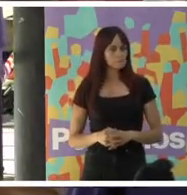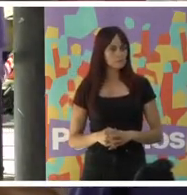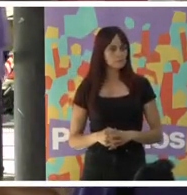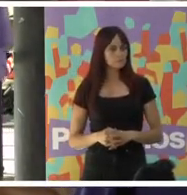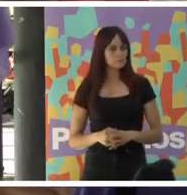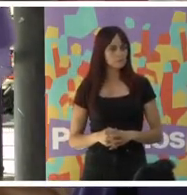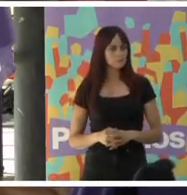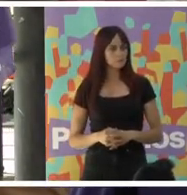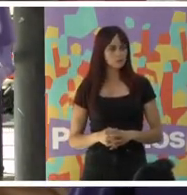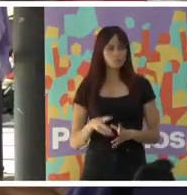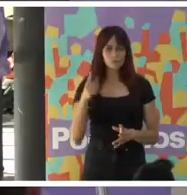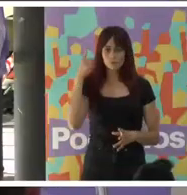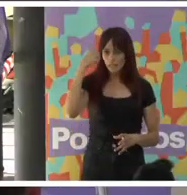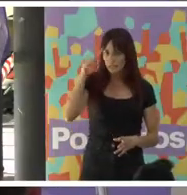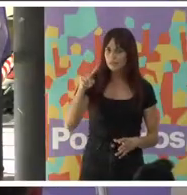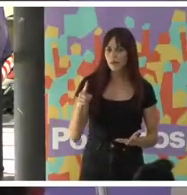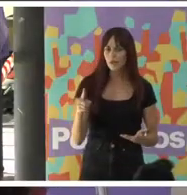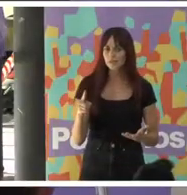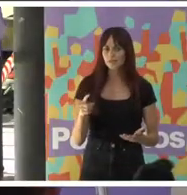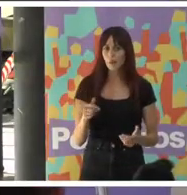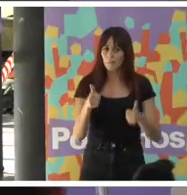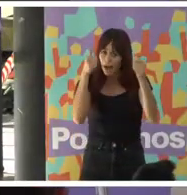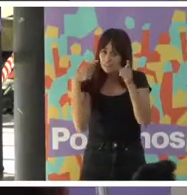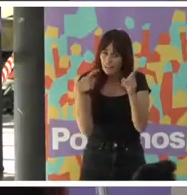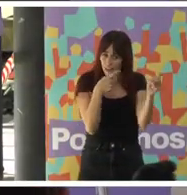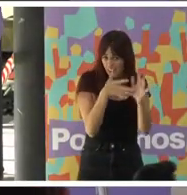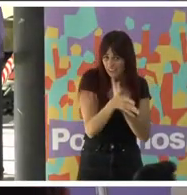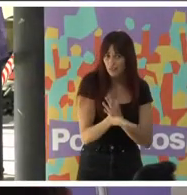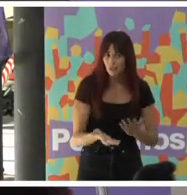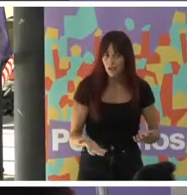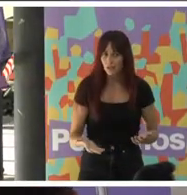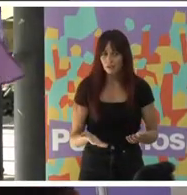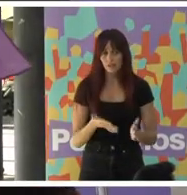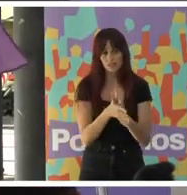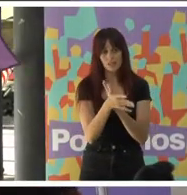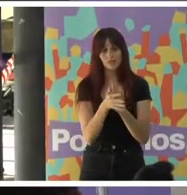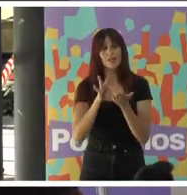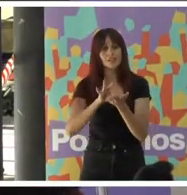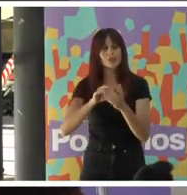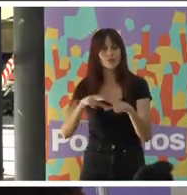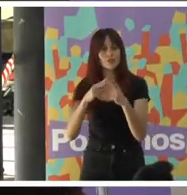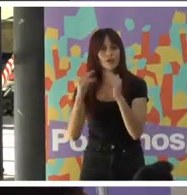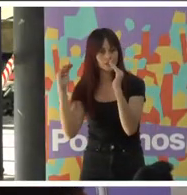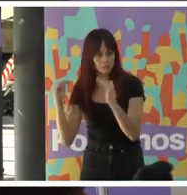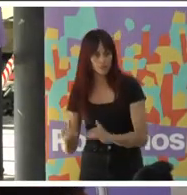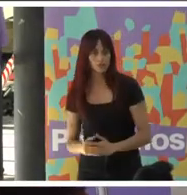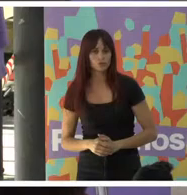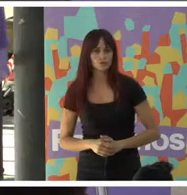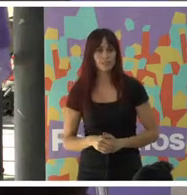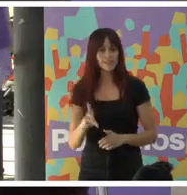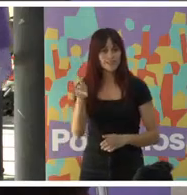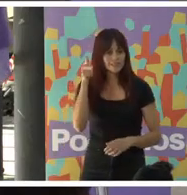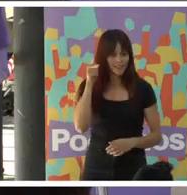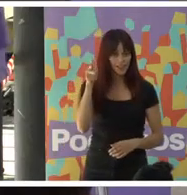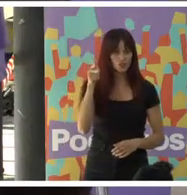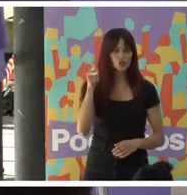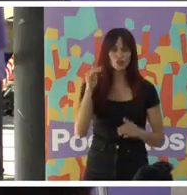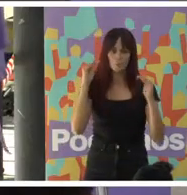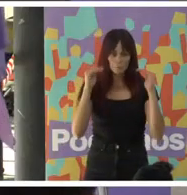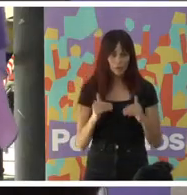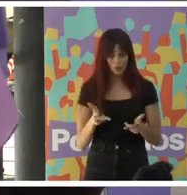Porque, ¿sabéis qué significa? Más guerra. Significa menos servicios sociales. Significa menos derechos y